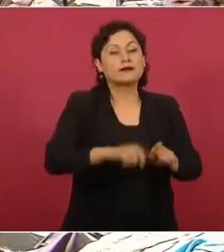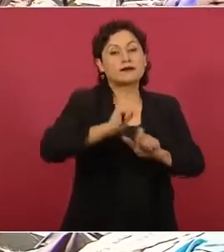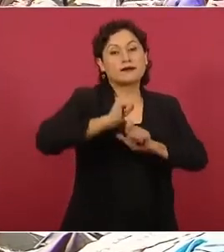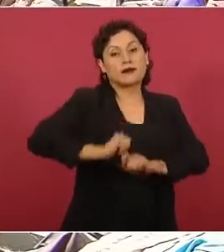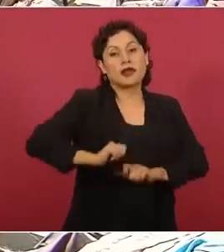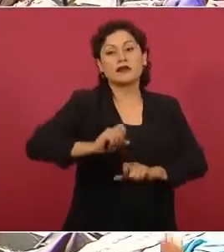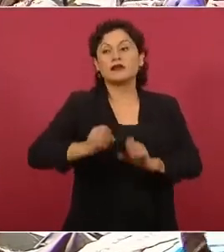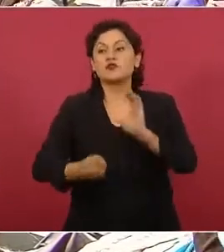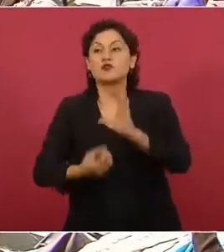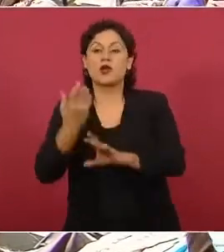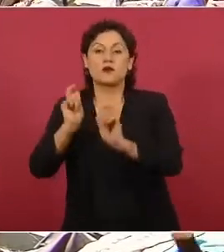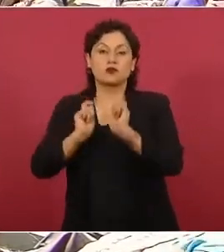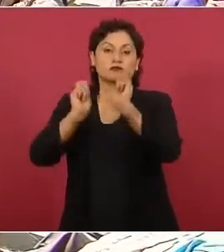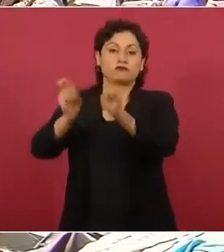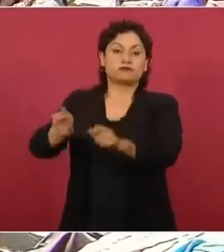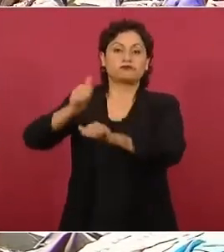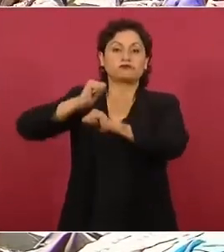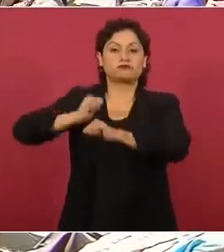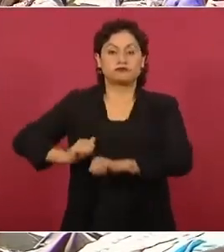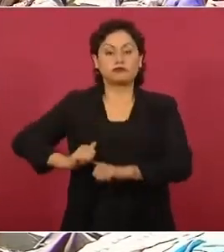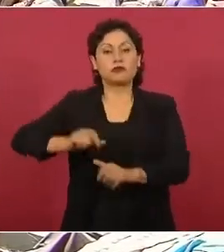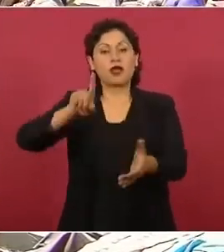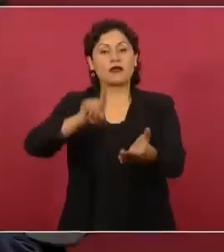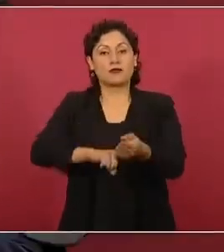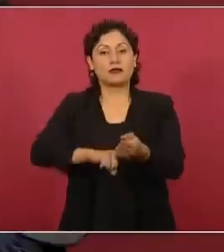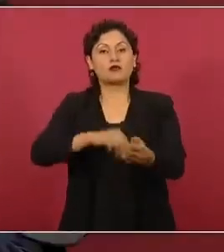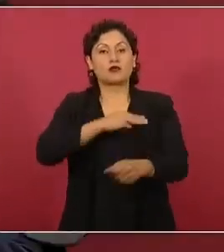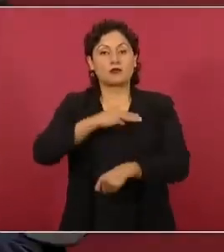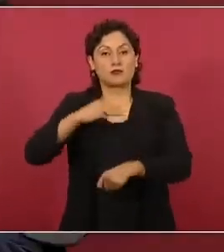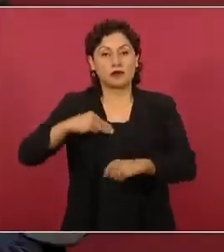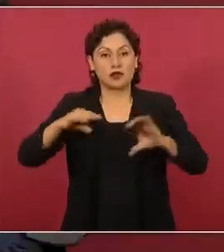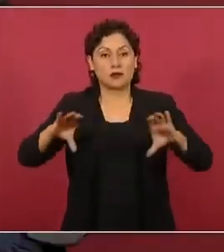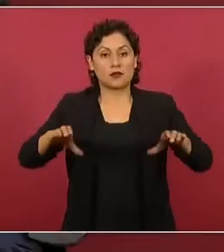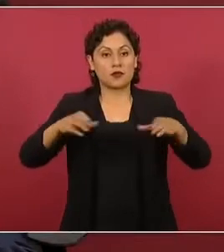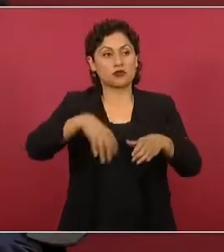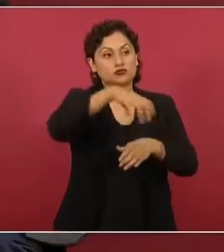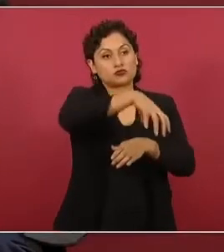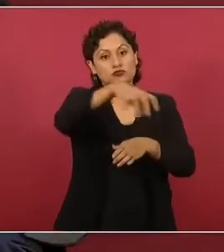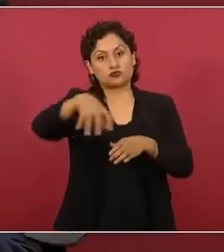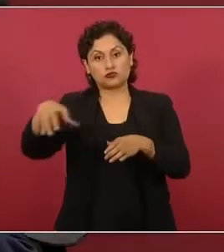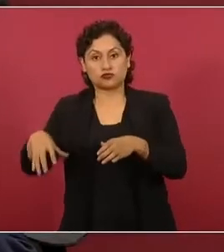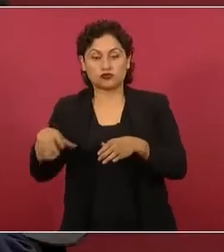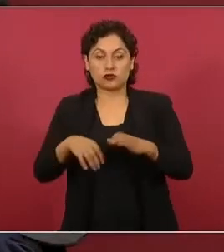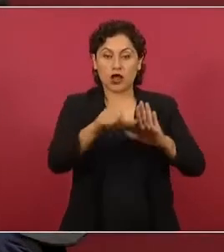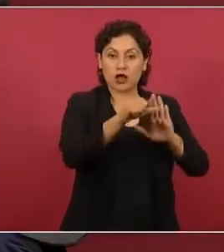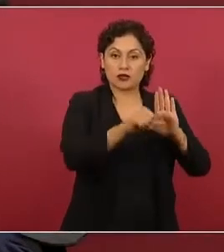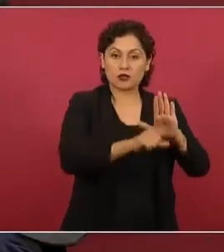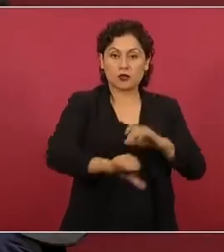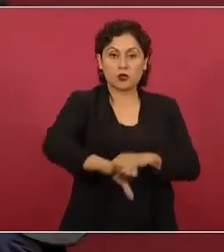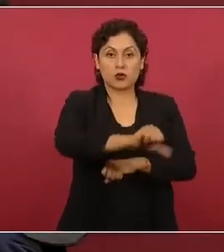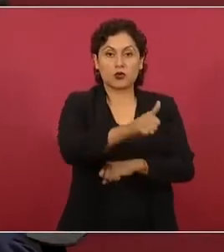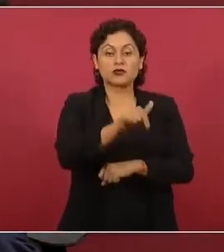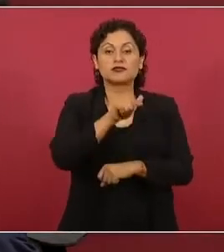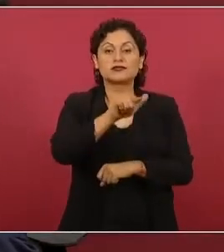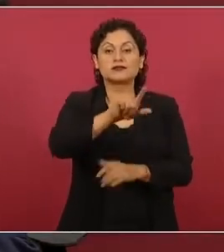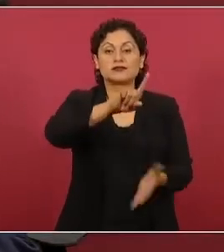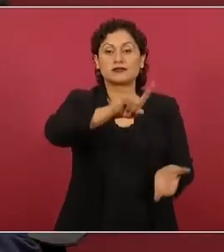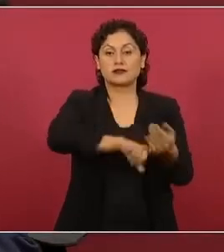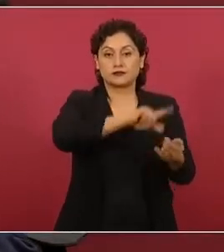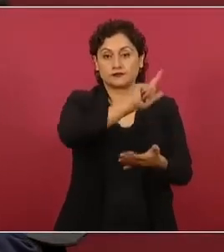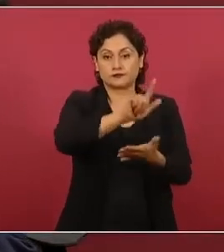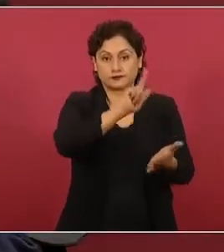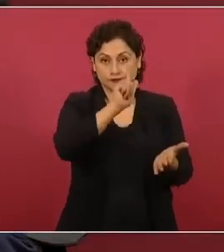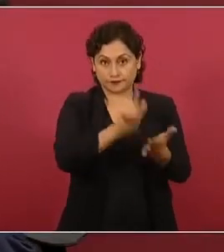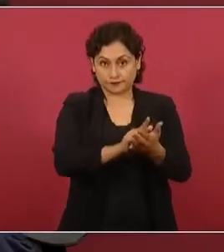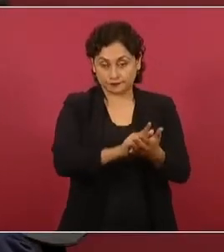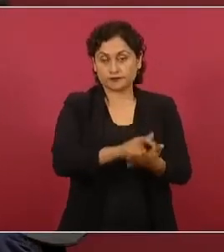las y los miembros de los órganos colegiados con fundamento en los artículos 11 y 17 de la Ley del